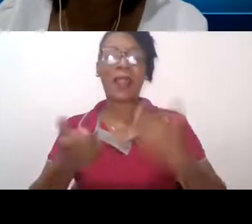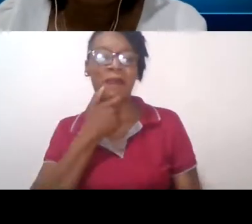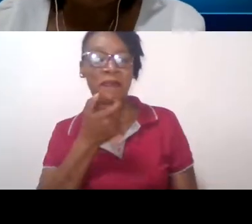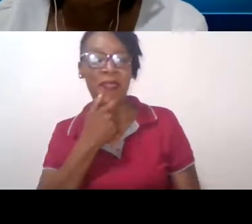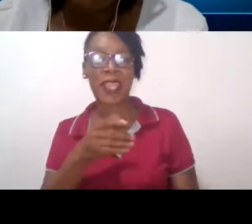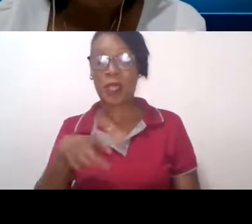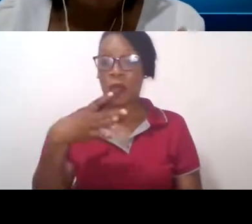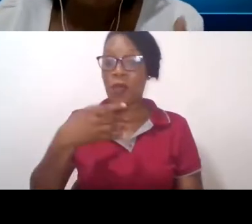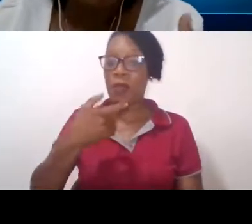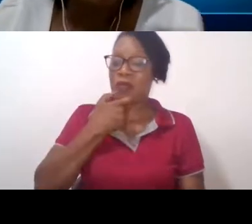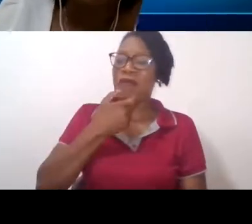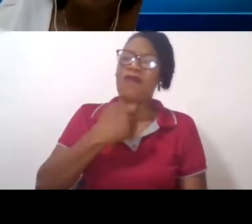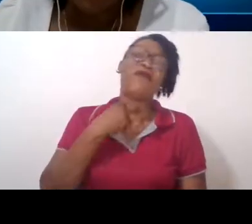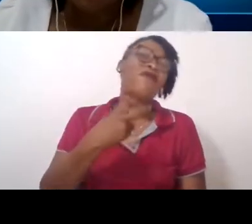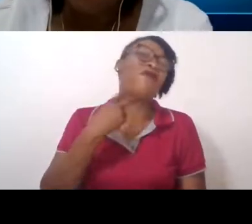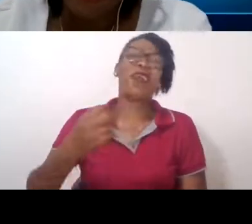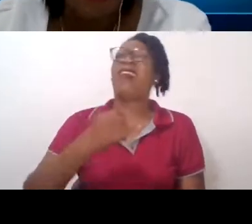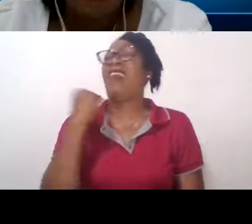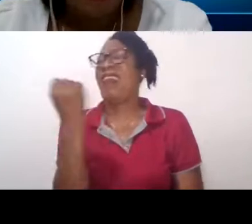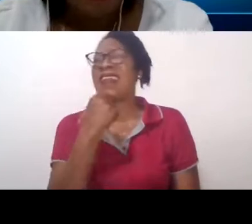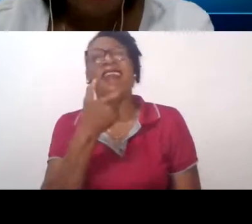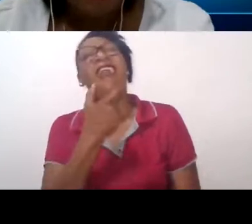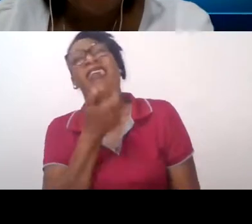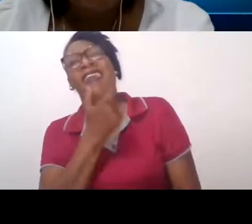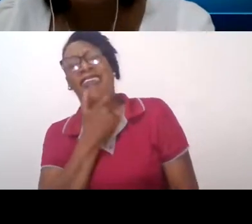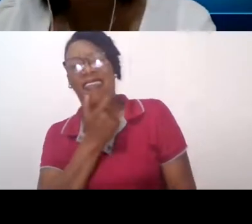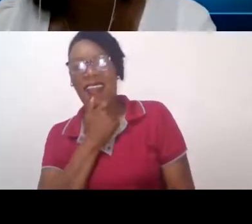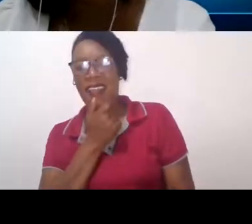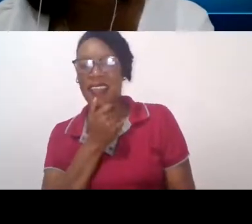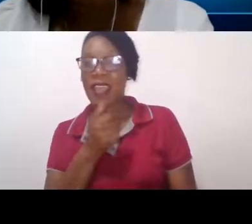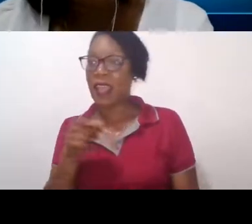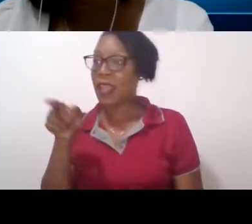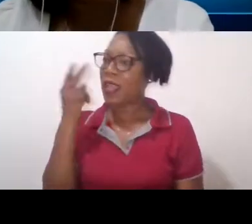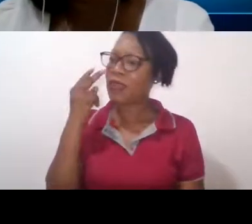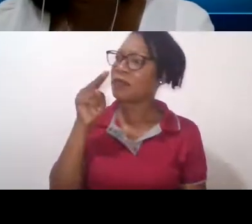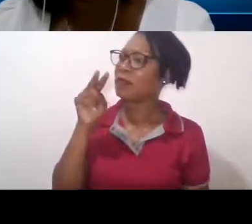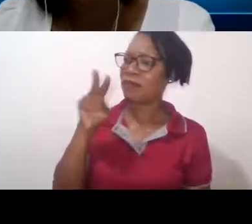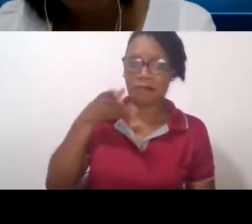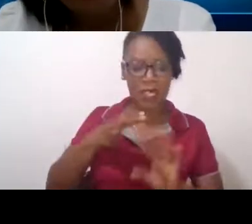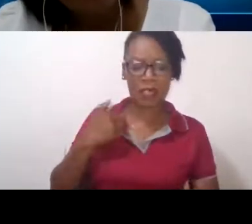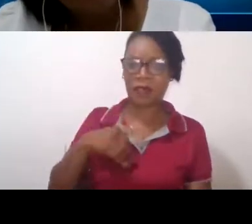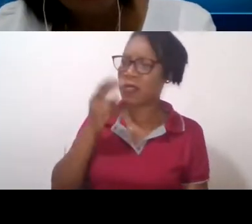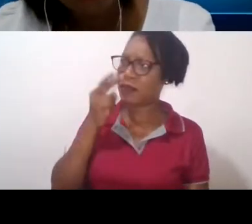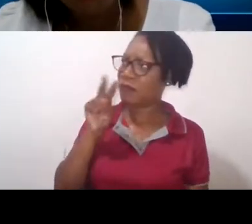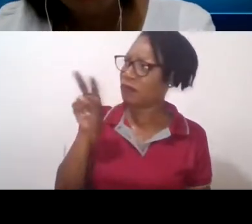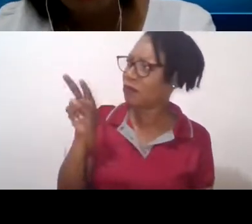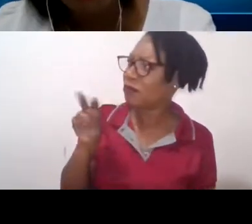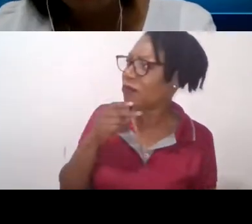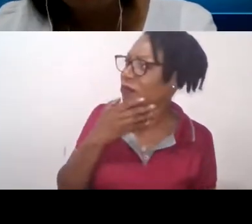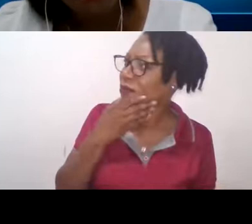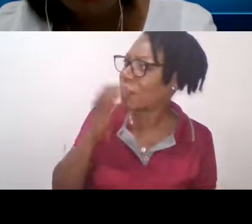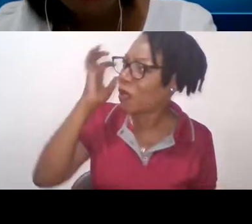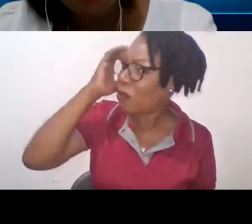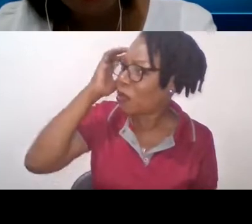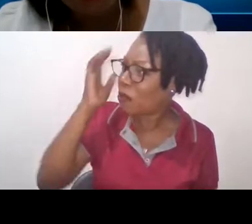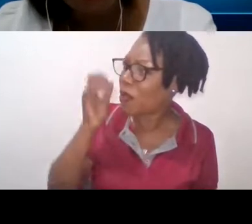río fuerte o suelto una carcajada, él siempre me vuelve a ver con cierta preocupación